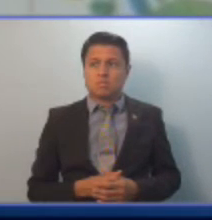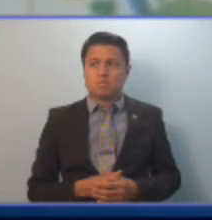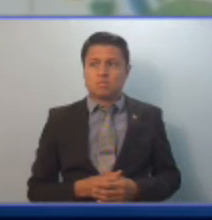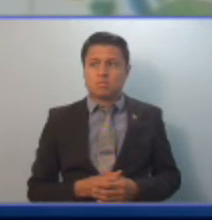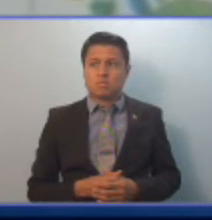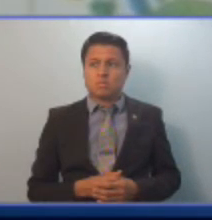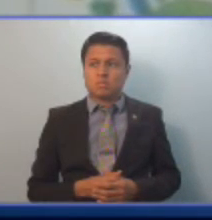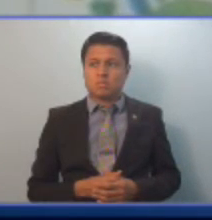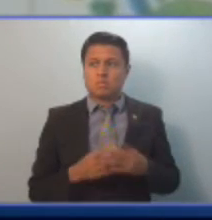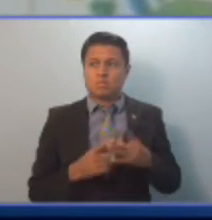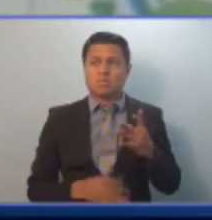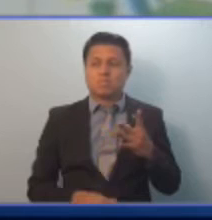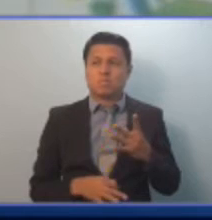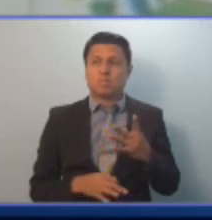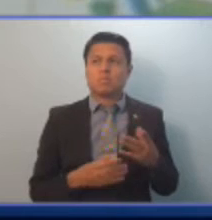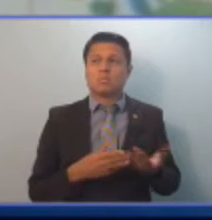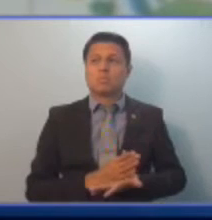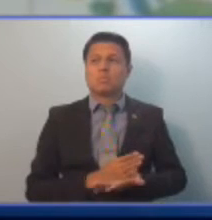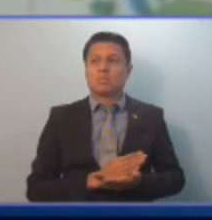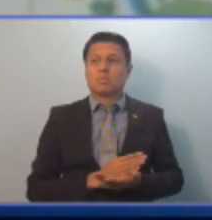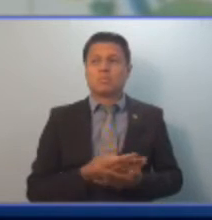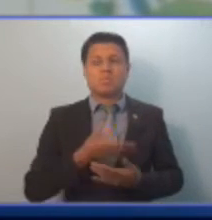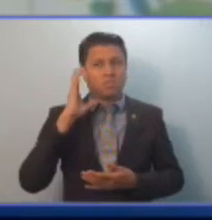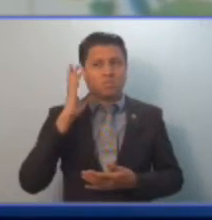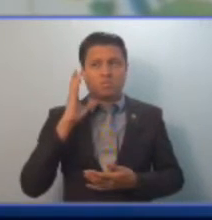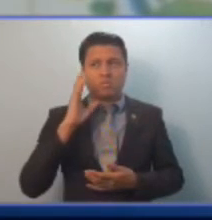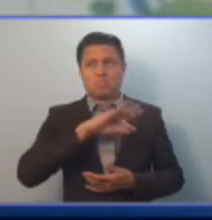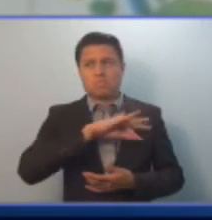de las frecuencias